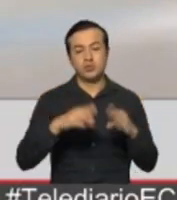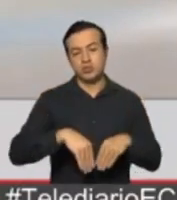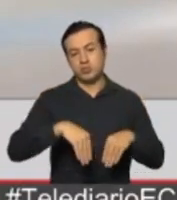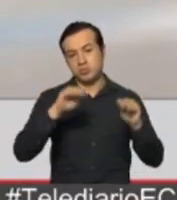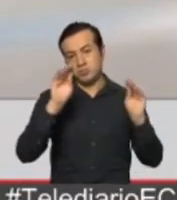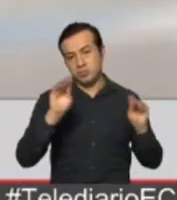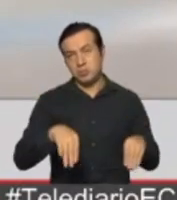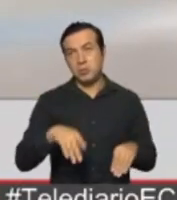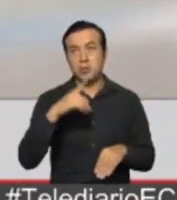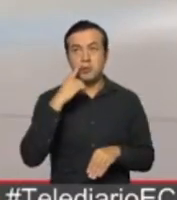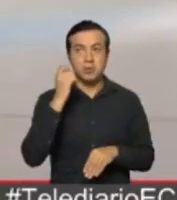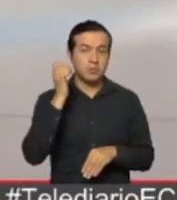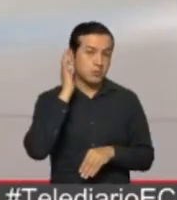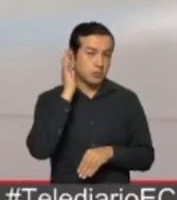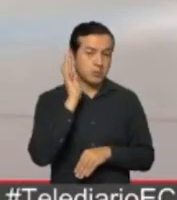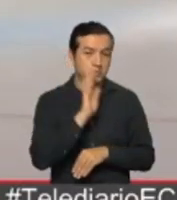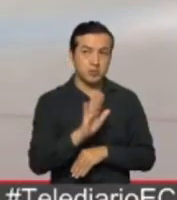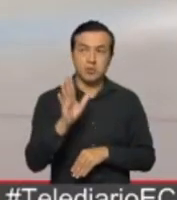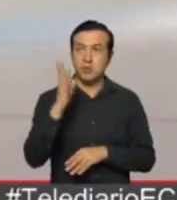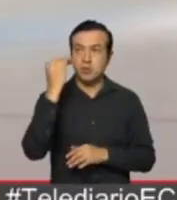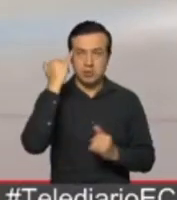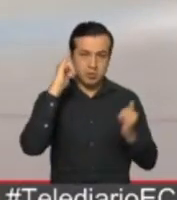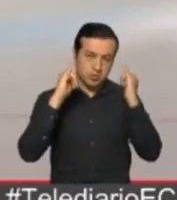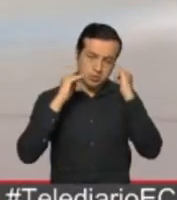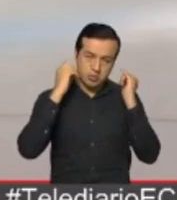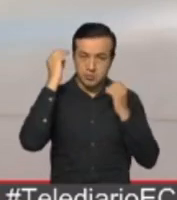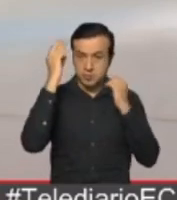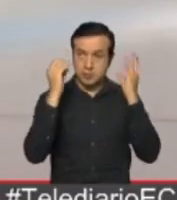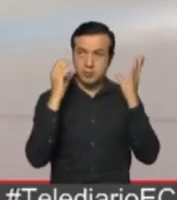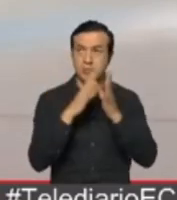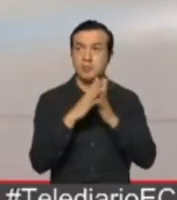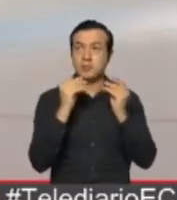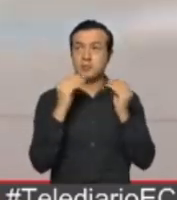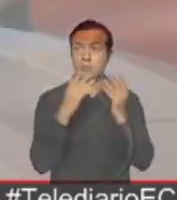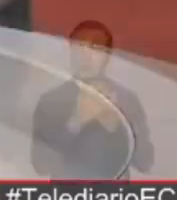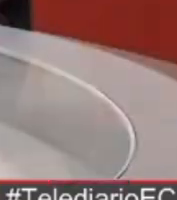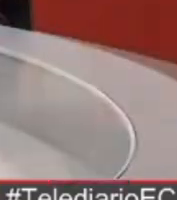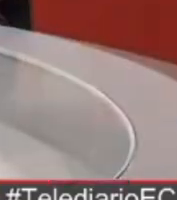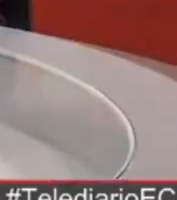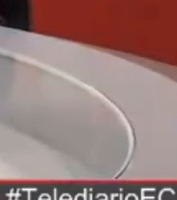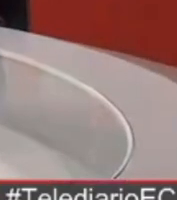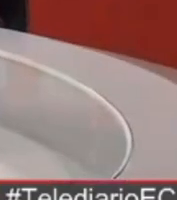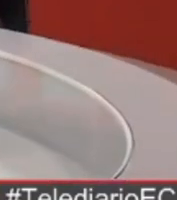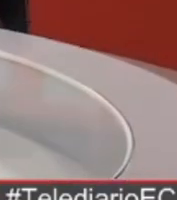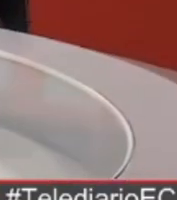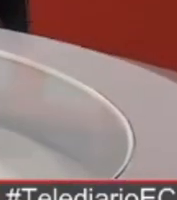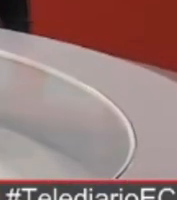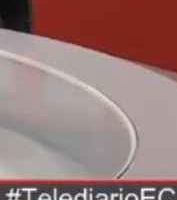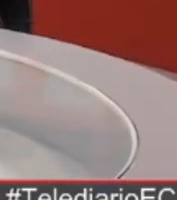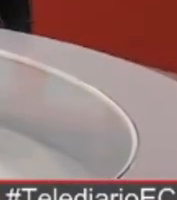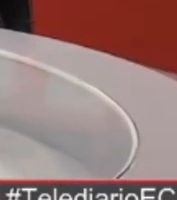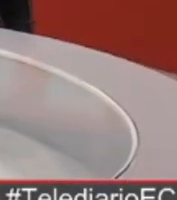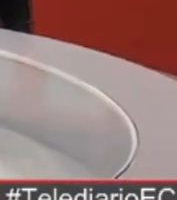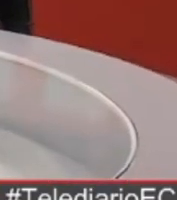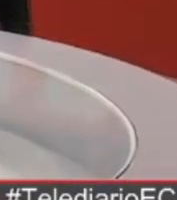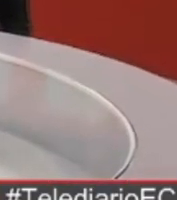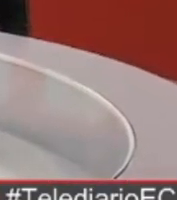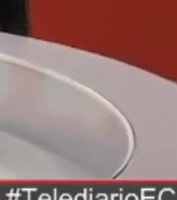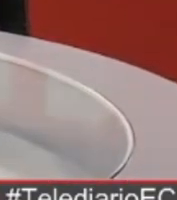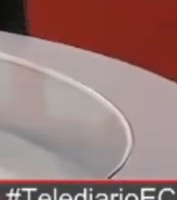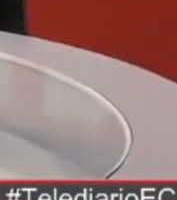mujeres tienen mucha creatividad y que han sido también nuestros referentes en cuanto a la moda corresponde